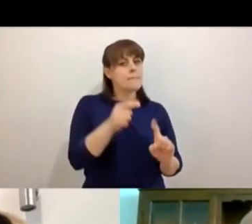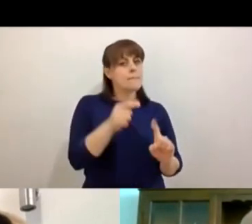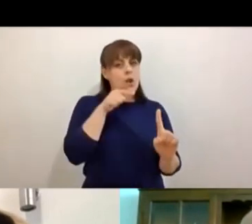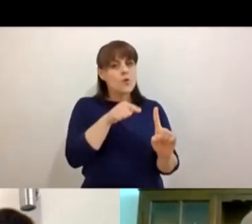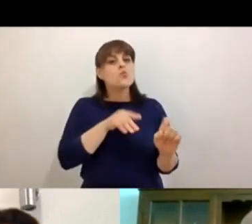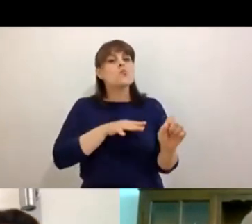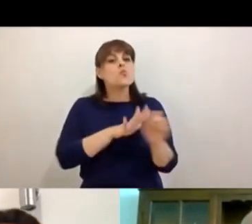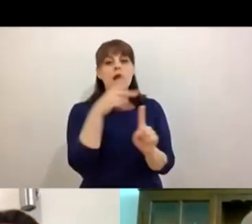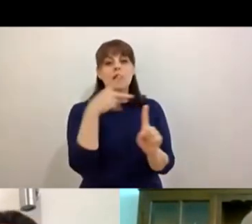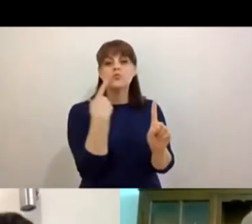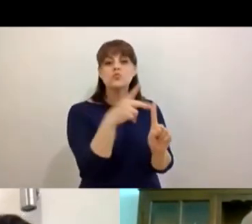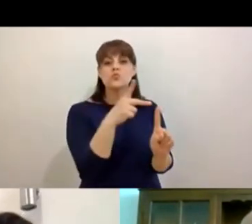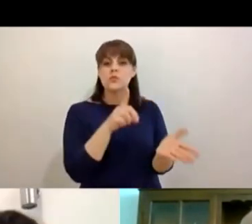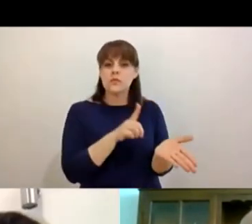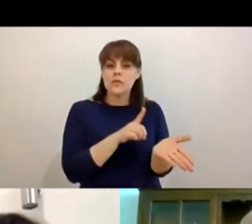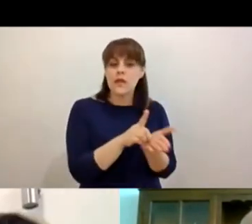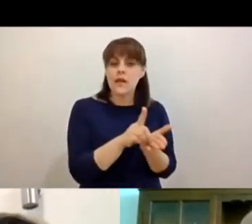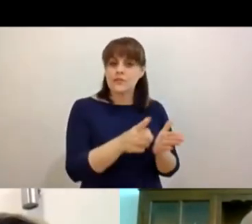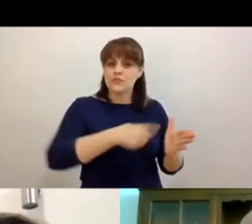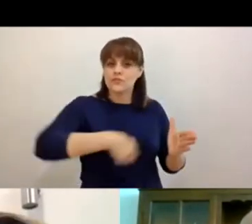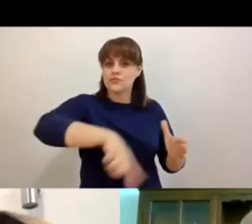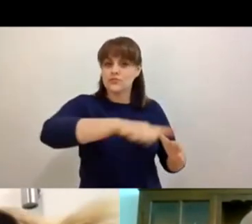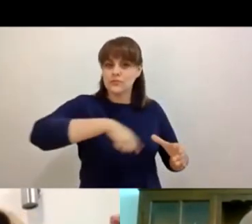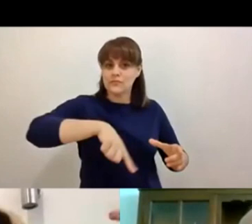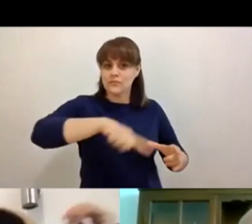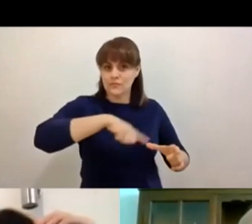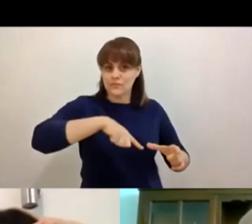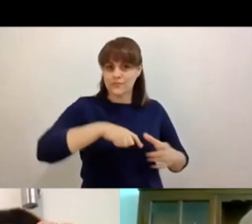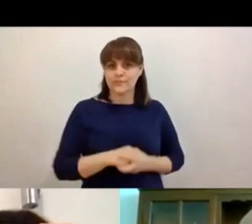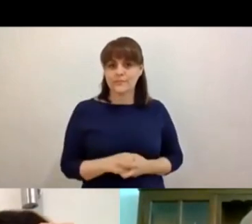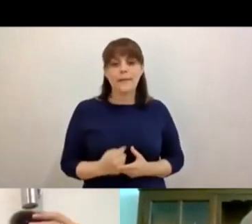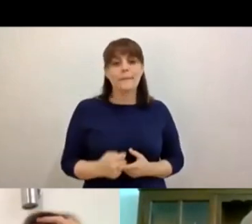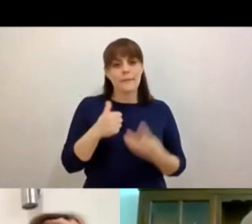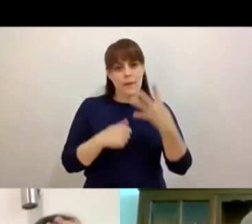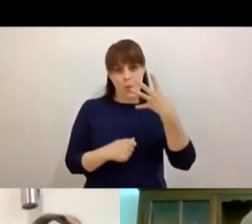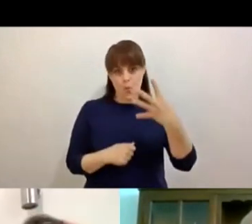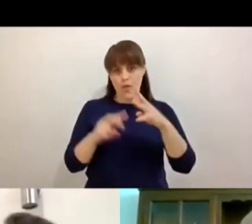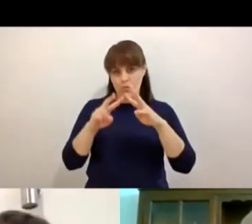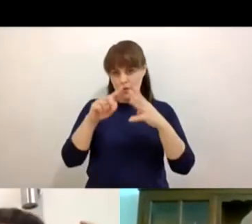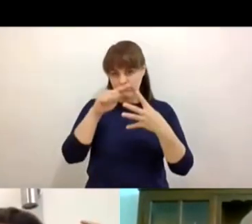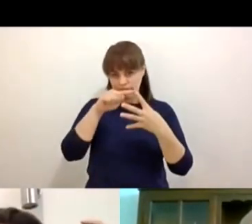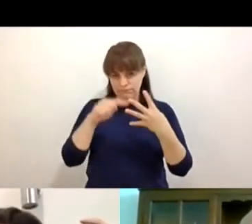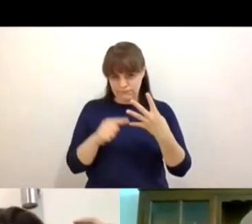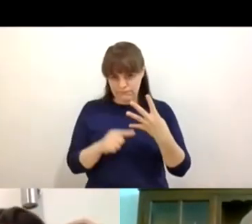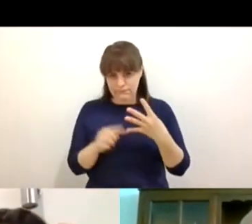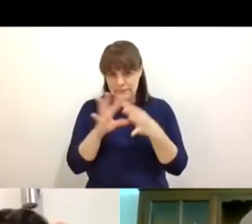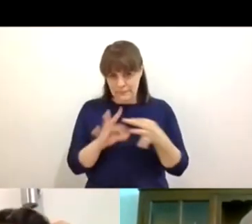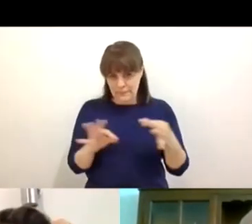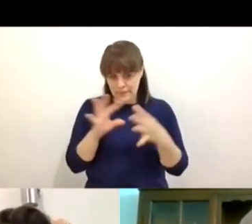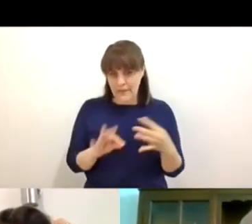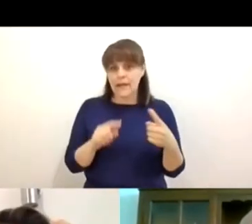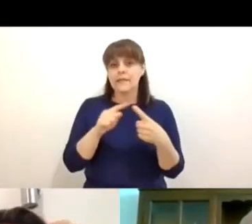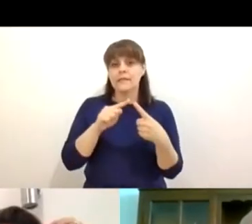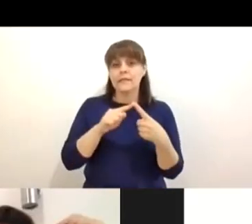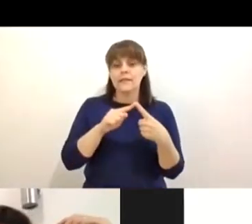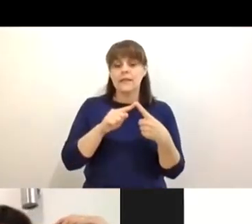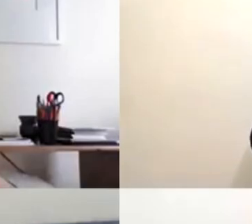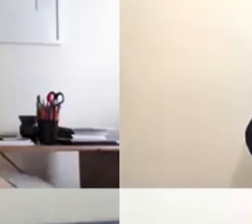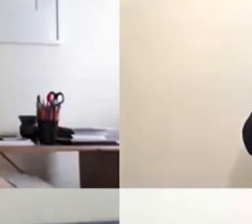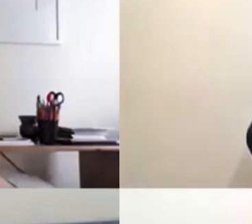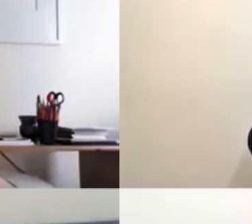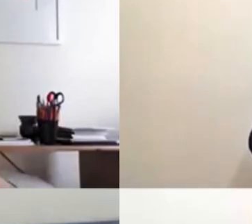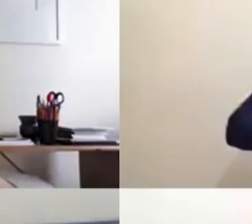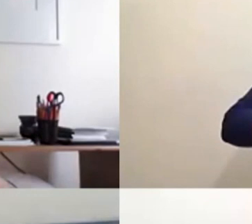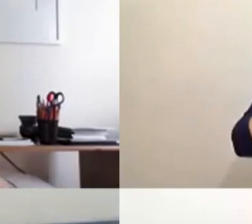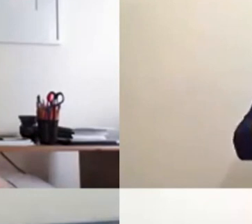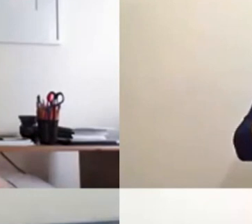de derechos. Partiendo de ahí, quisiera hablar de cuatro cosas. Uno, pues es el tema de la especialización, que al final Carla